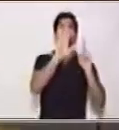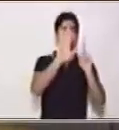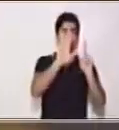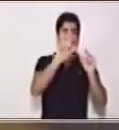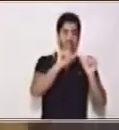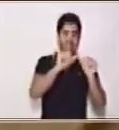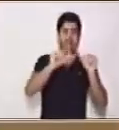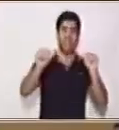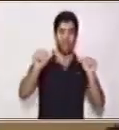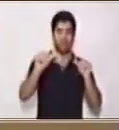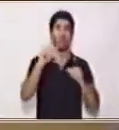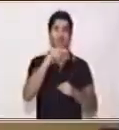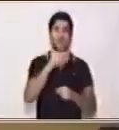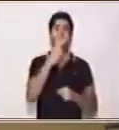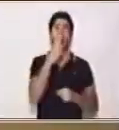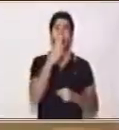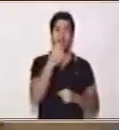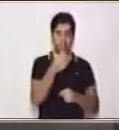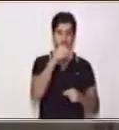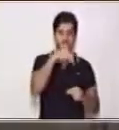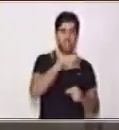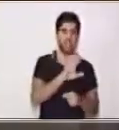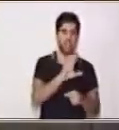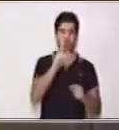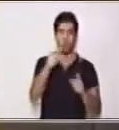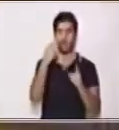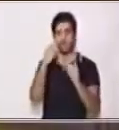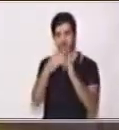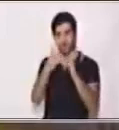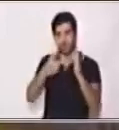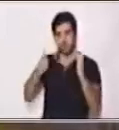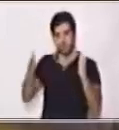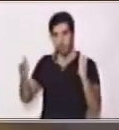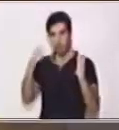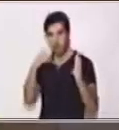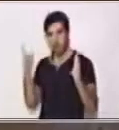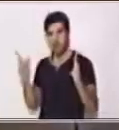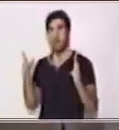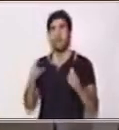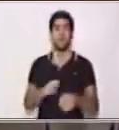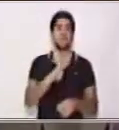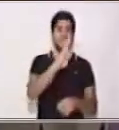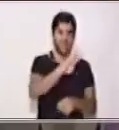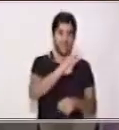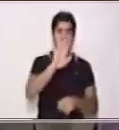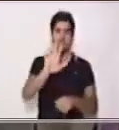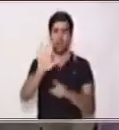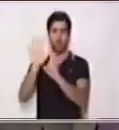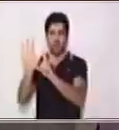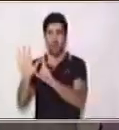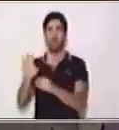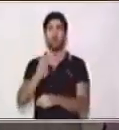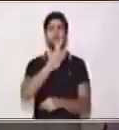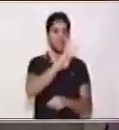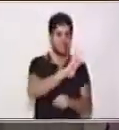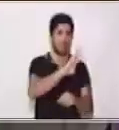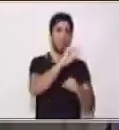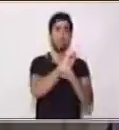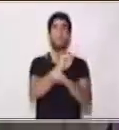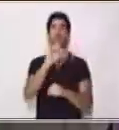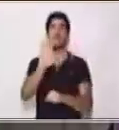entonces multiplicamos esas medidas entre sí y vamos a tener 3 por 5, 15, por 6,